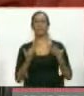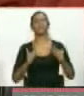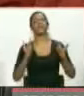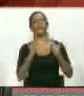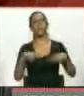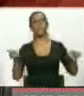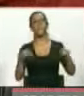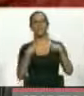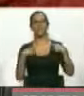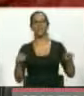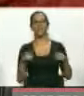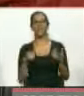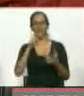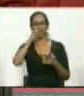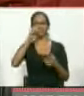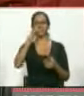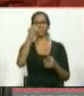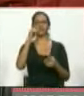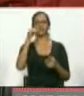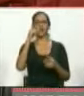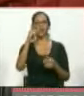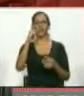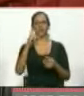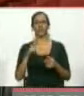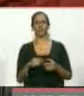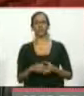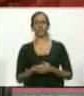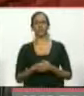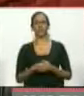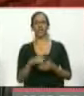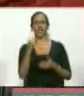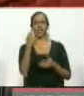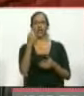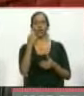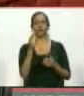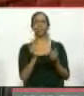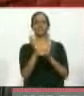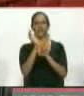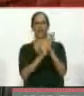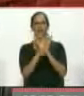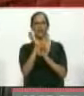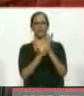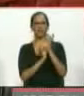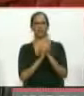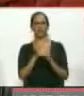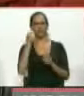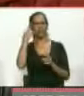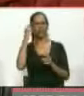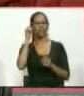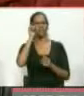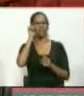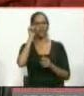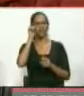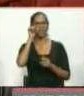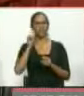viene el aniversario de zurda konducta el 11 de abril pero creo que 11 cada sábado